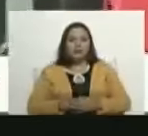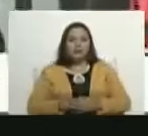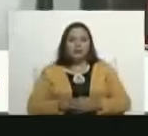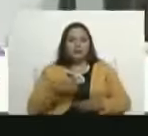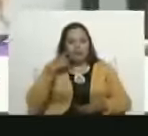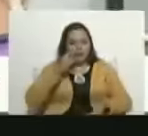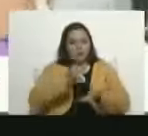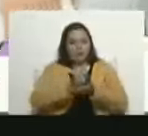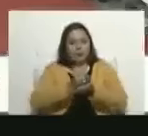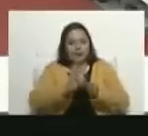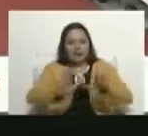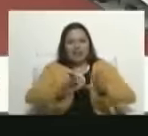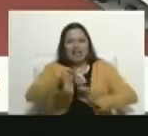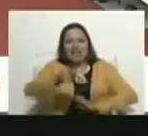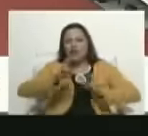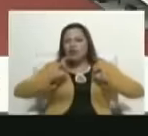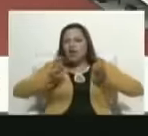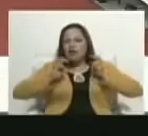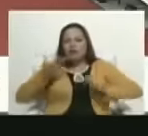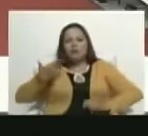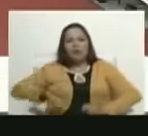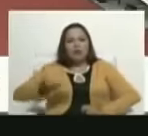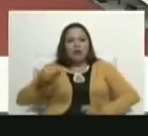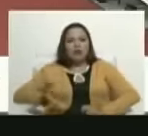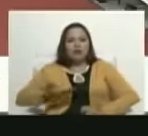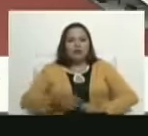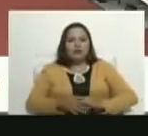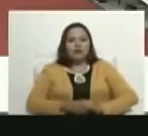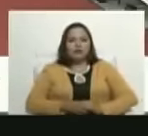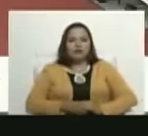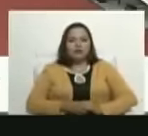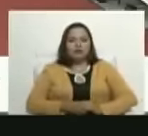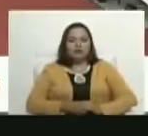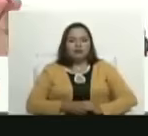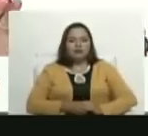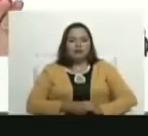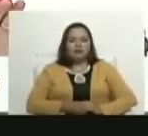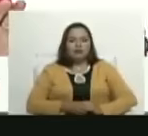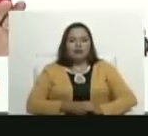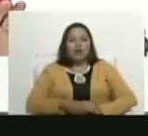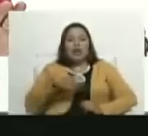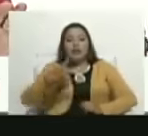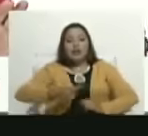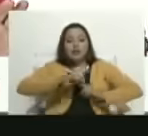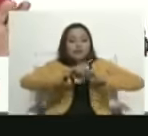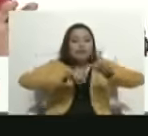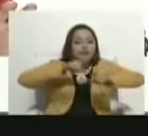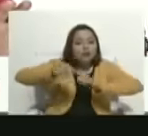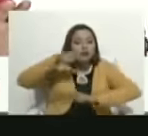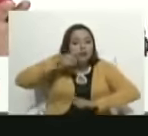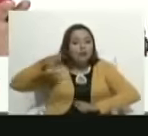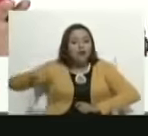Fíjate, ese es un tema trascendental que se le debe consultar a los venezolanos.